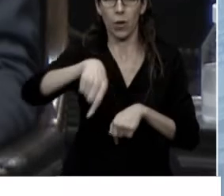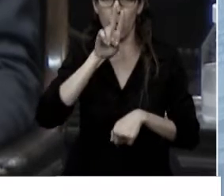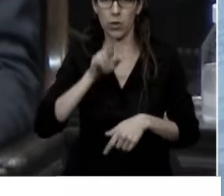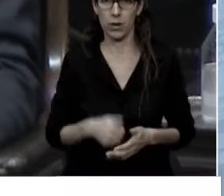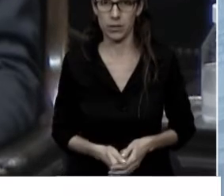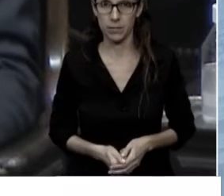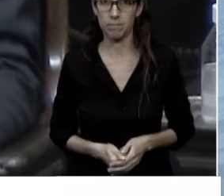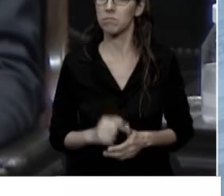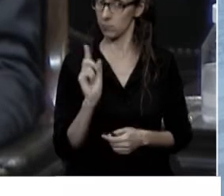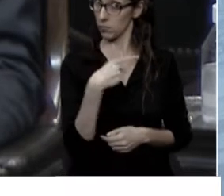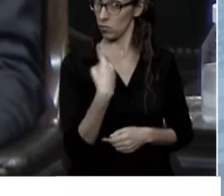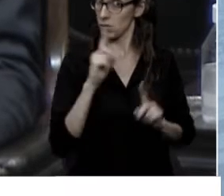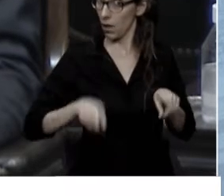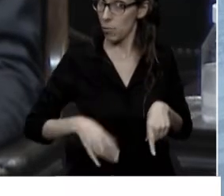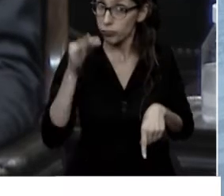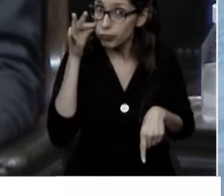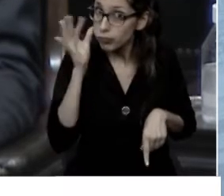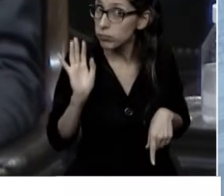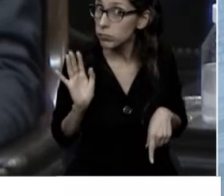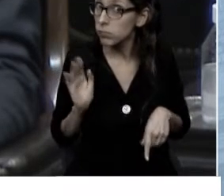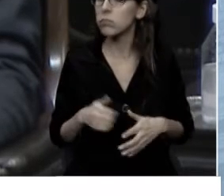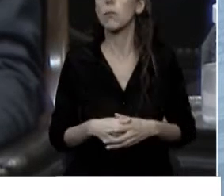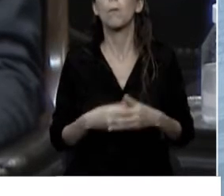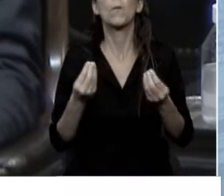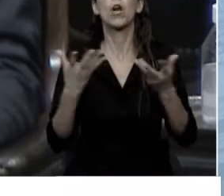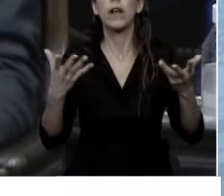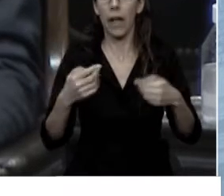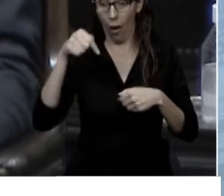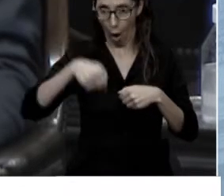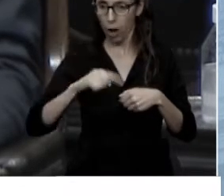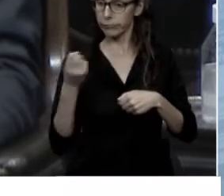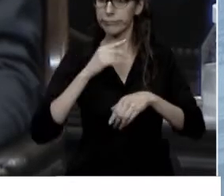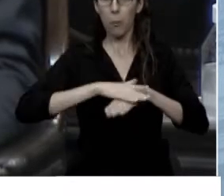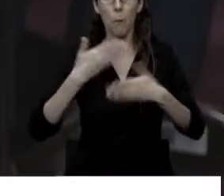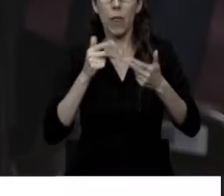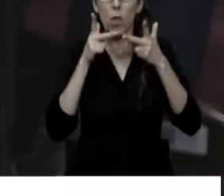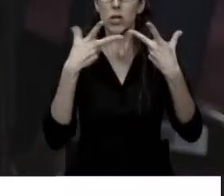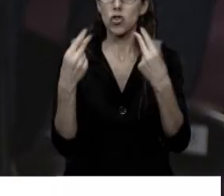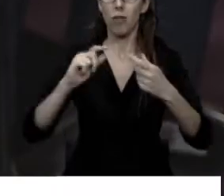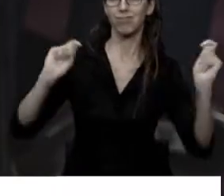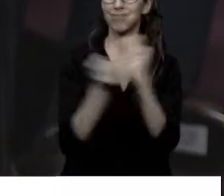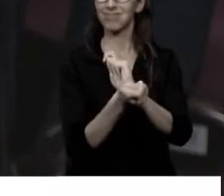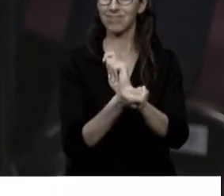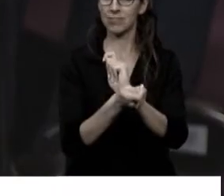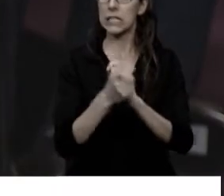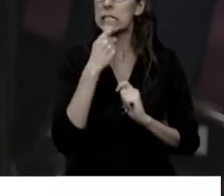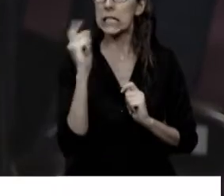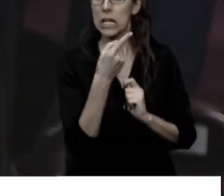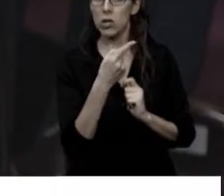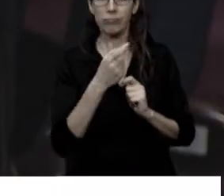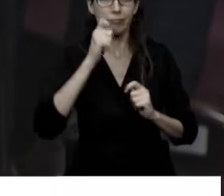Nosotros también, porque hoy tenemos la posibilidad de cambiarlo. Y si no lo logramos, nosotros